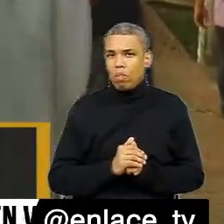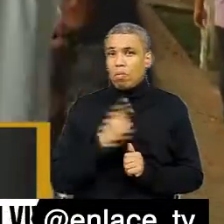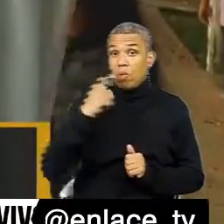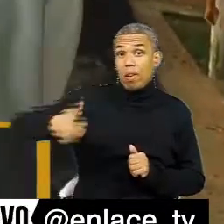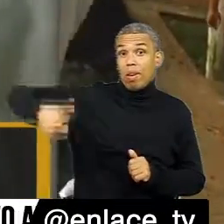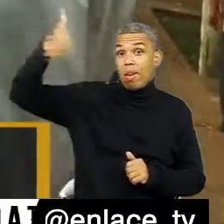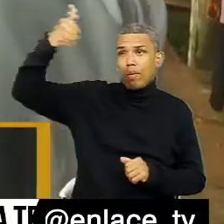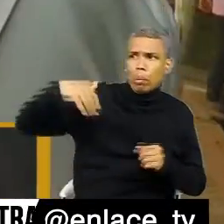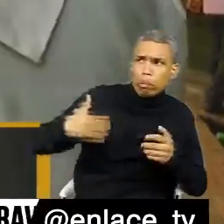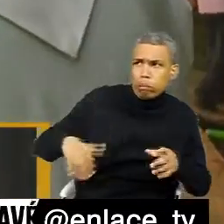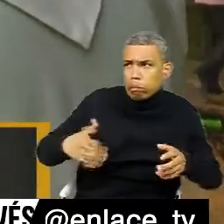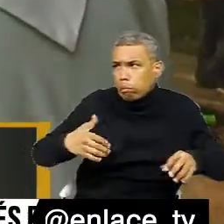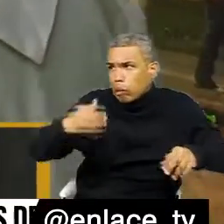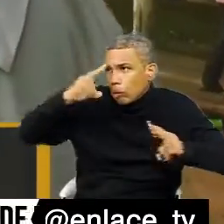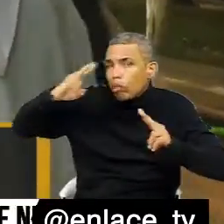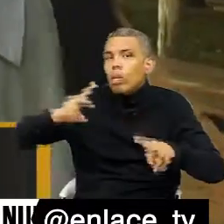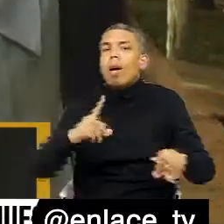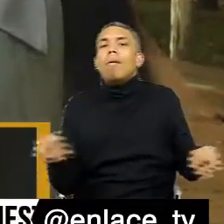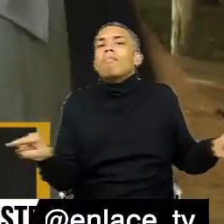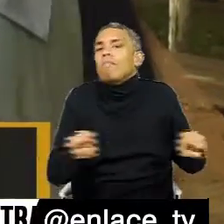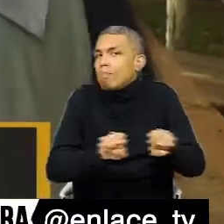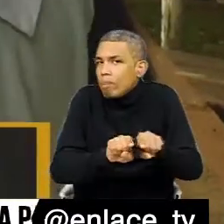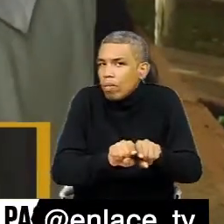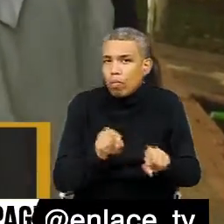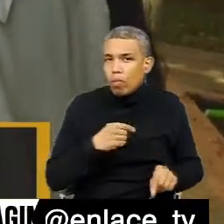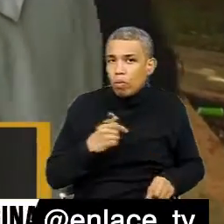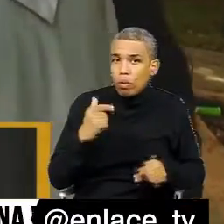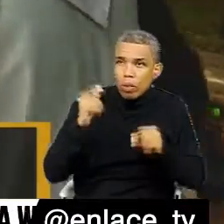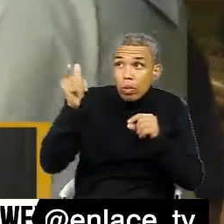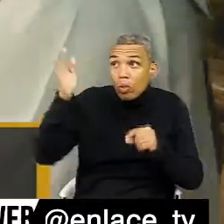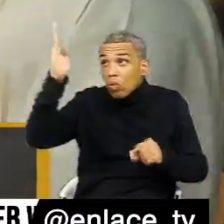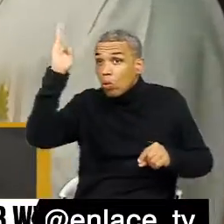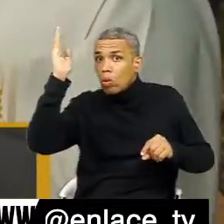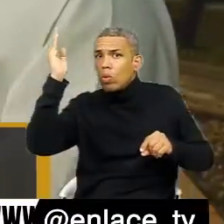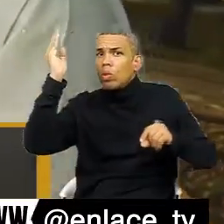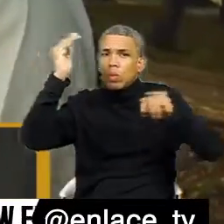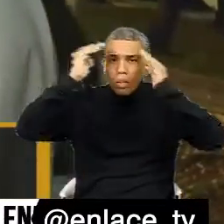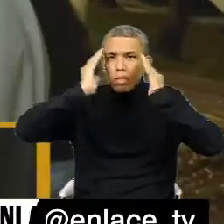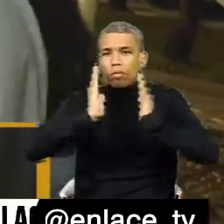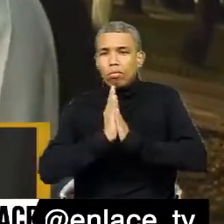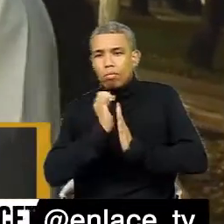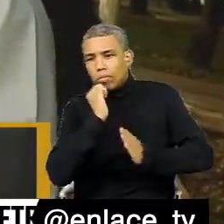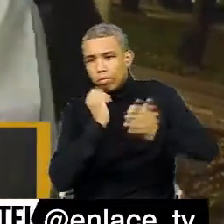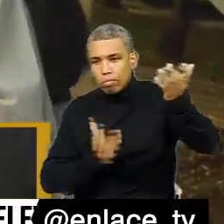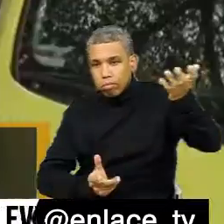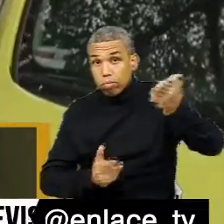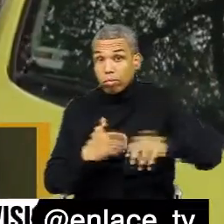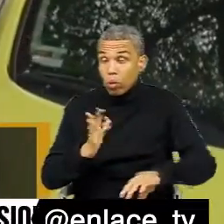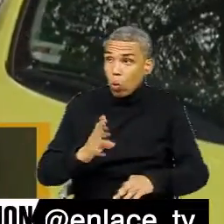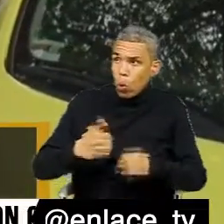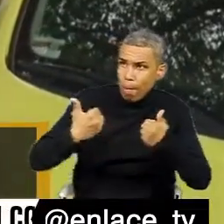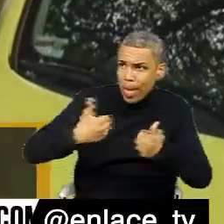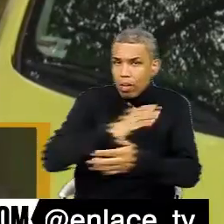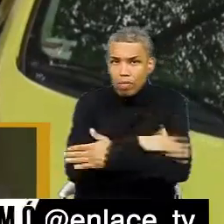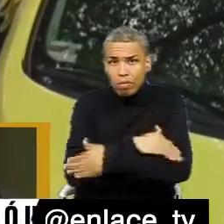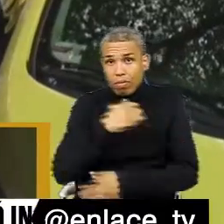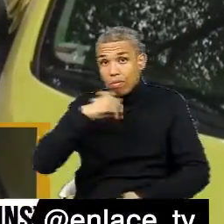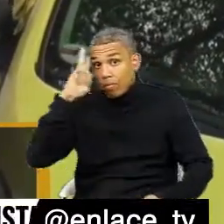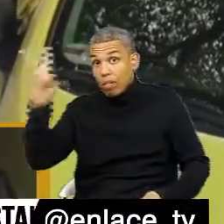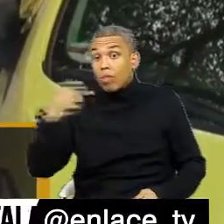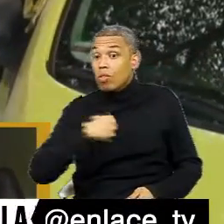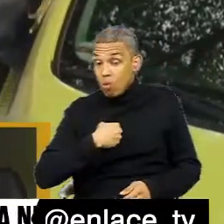fin, estamos pidiéndole a Dios y a la Virgen que vengan con nosotros, o sea que tenemos que portarnos bien. Yo también soy conductor y a